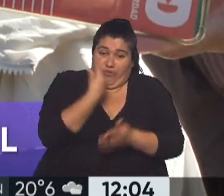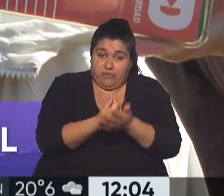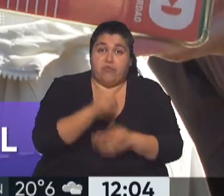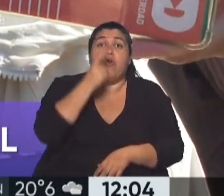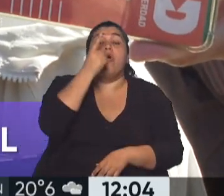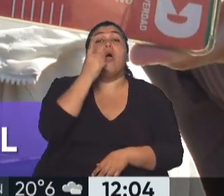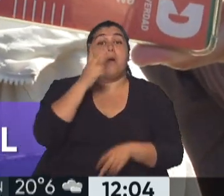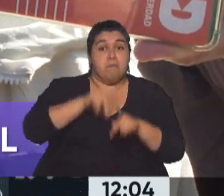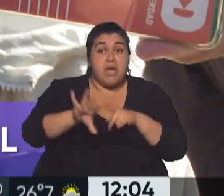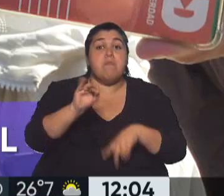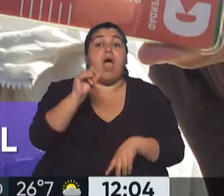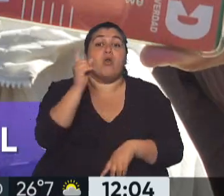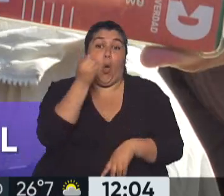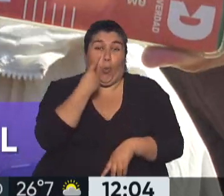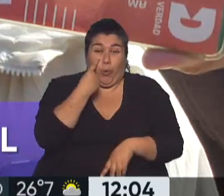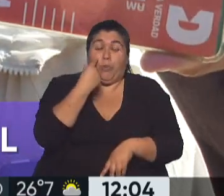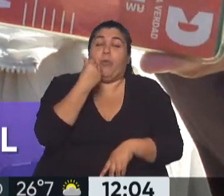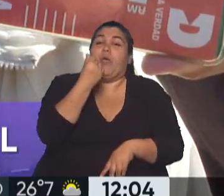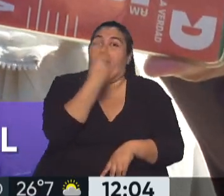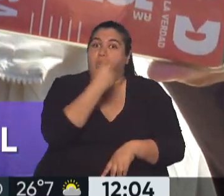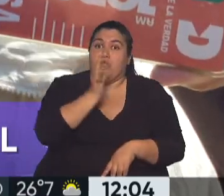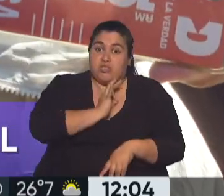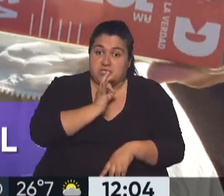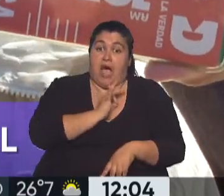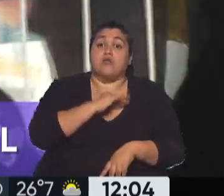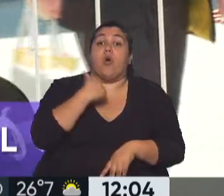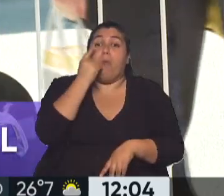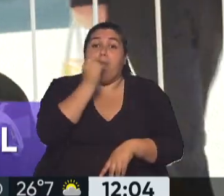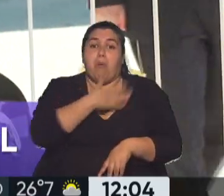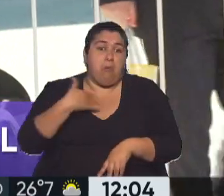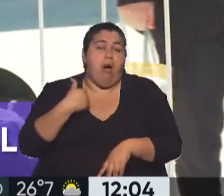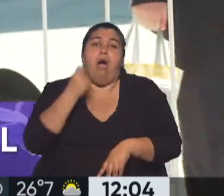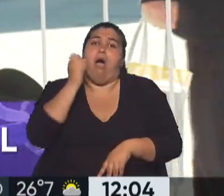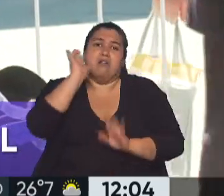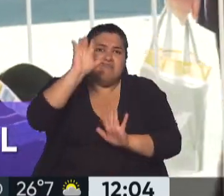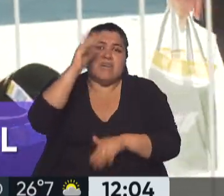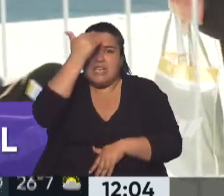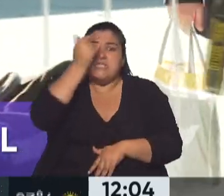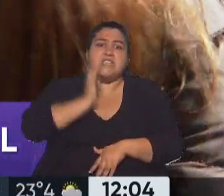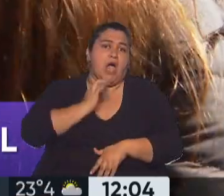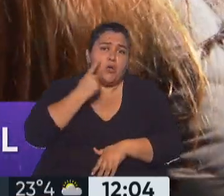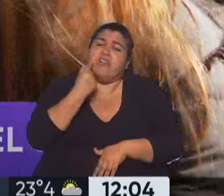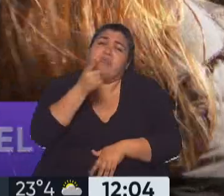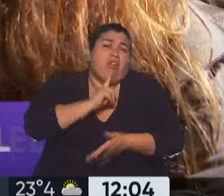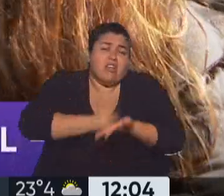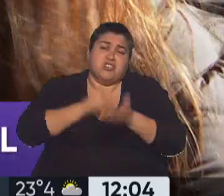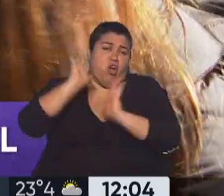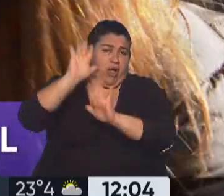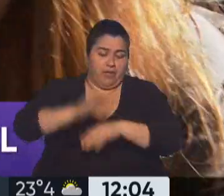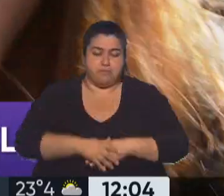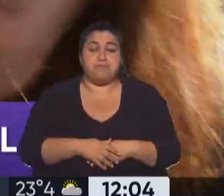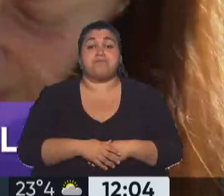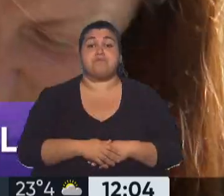hace 22 y a mis viejos que viven hace 15. ¿Quedaron allá? Mis viejos decidieron quedarse. Fuimos de turismo, vivimos acá, teníamos un vuelo